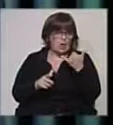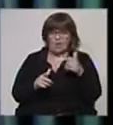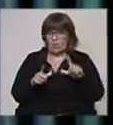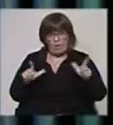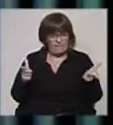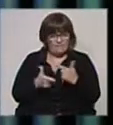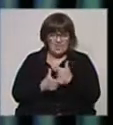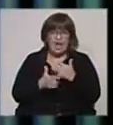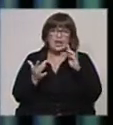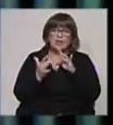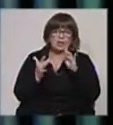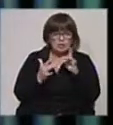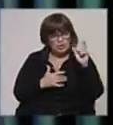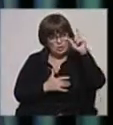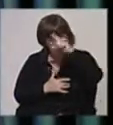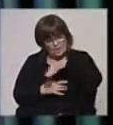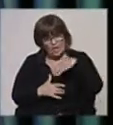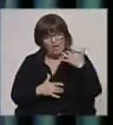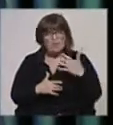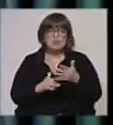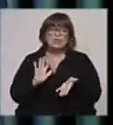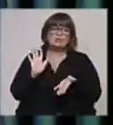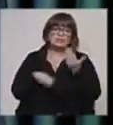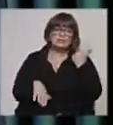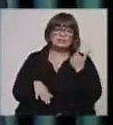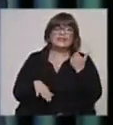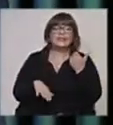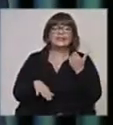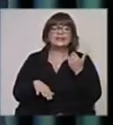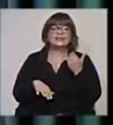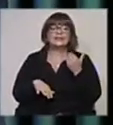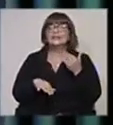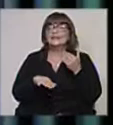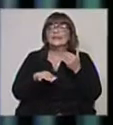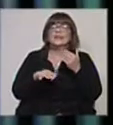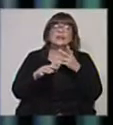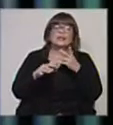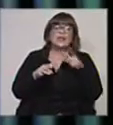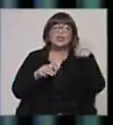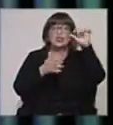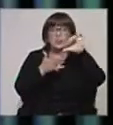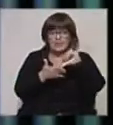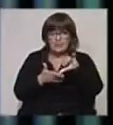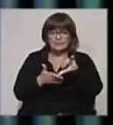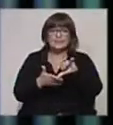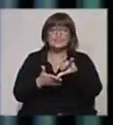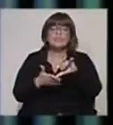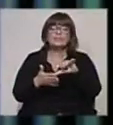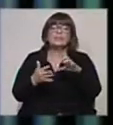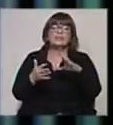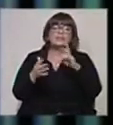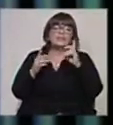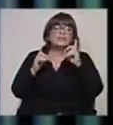más desconectado de sus editores, del medio para el cual trabajaban. Entonces